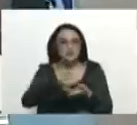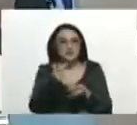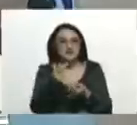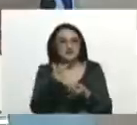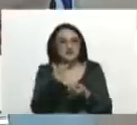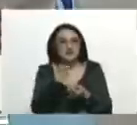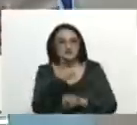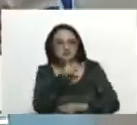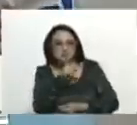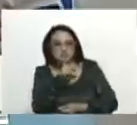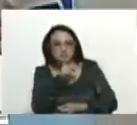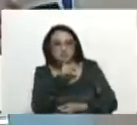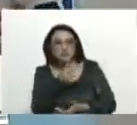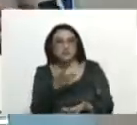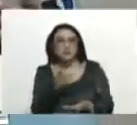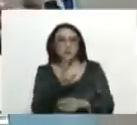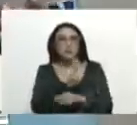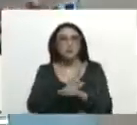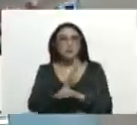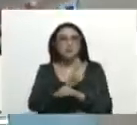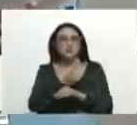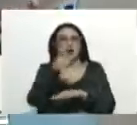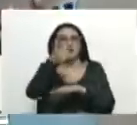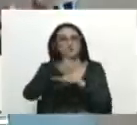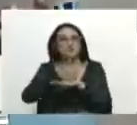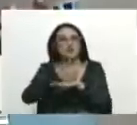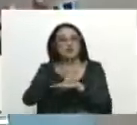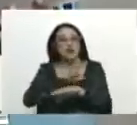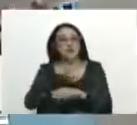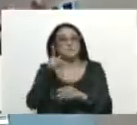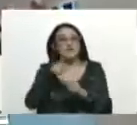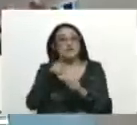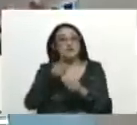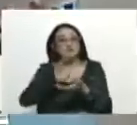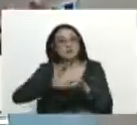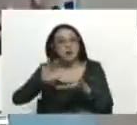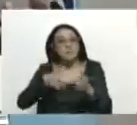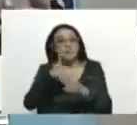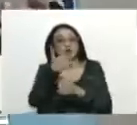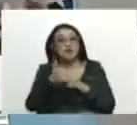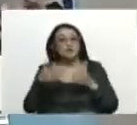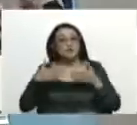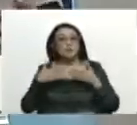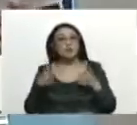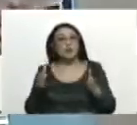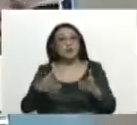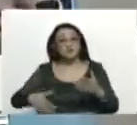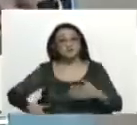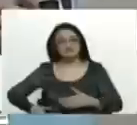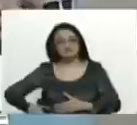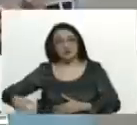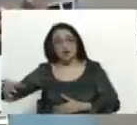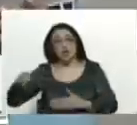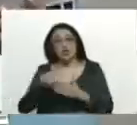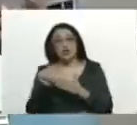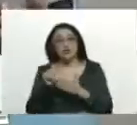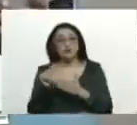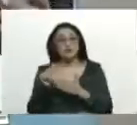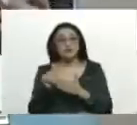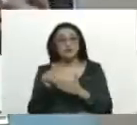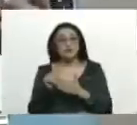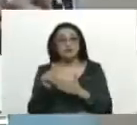de que utilizara Su autoridad en pedevesa para asignar proyectos públicos multimillonarios en dólares